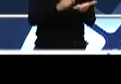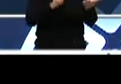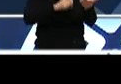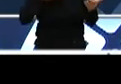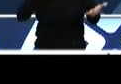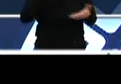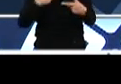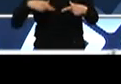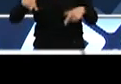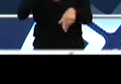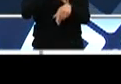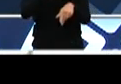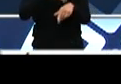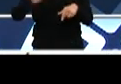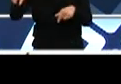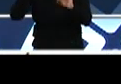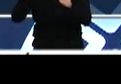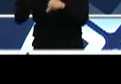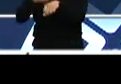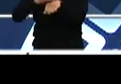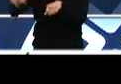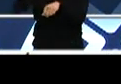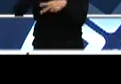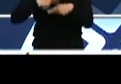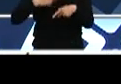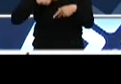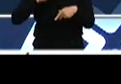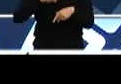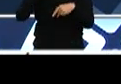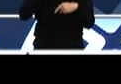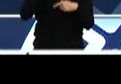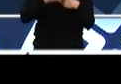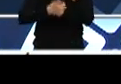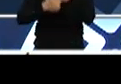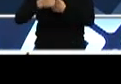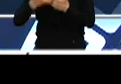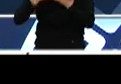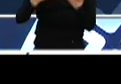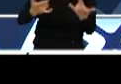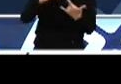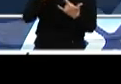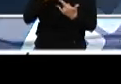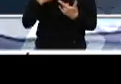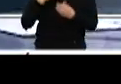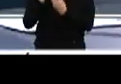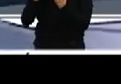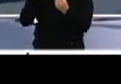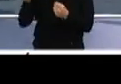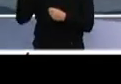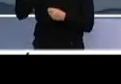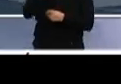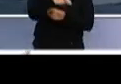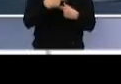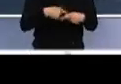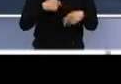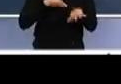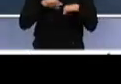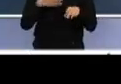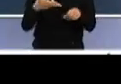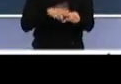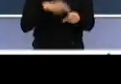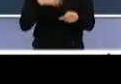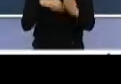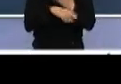literaria con el personal médico y administrativo, y después se generaron concursos de cuento y poesía con este personal. Unas